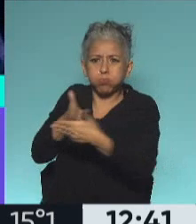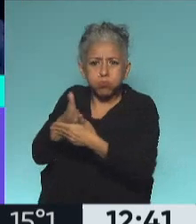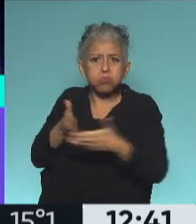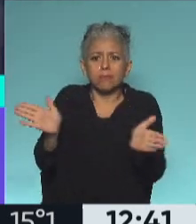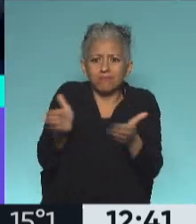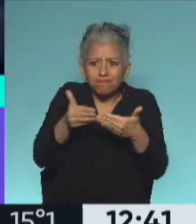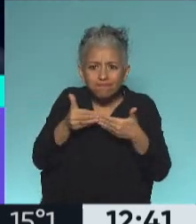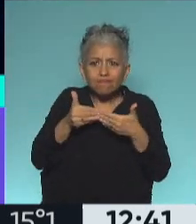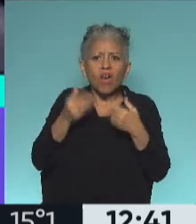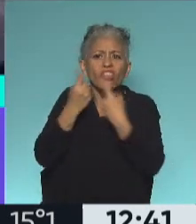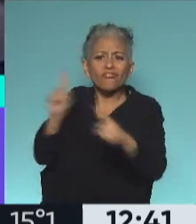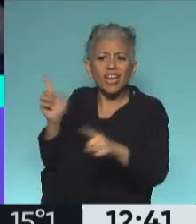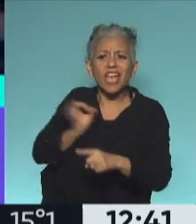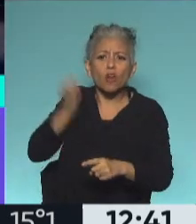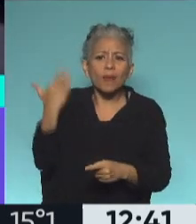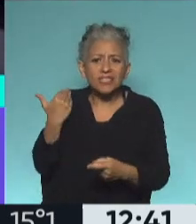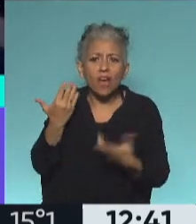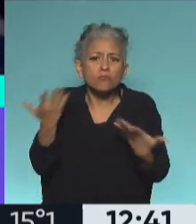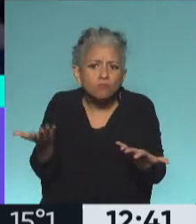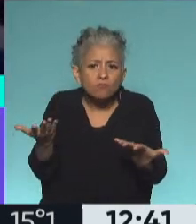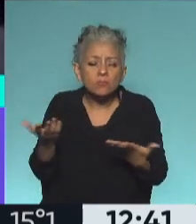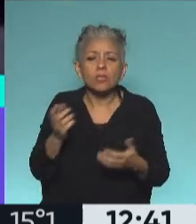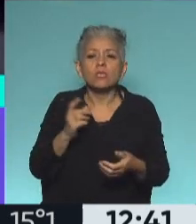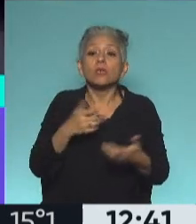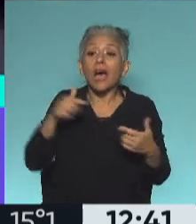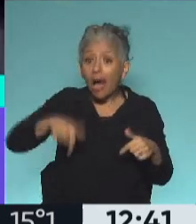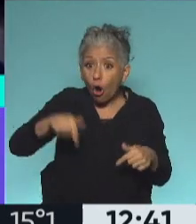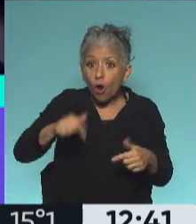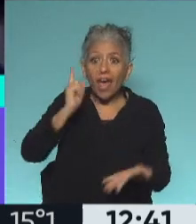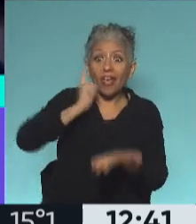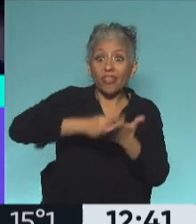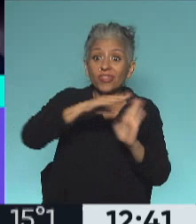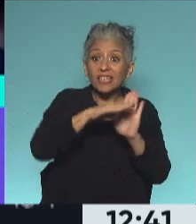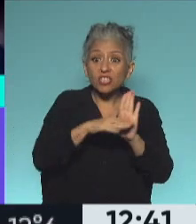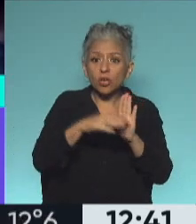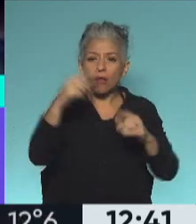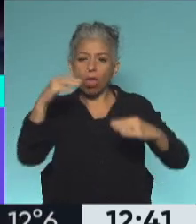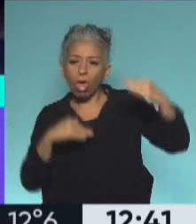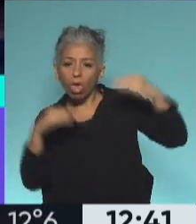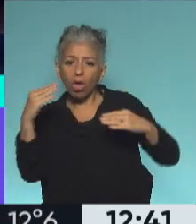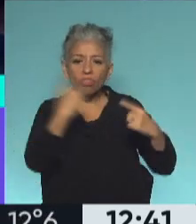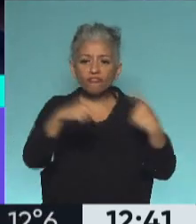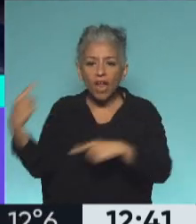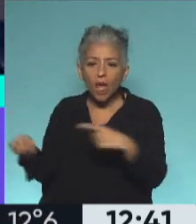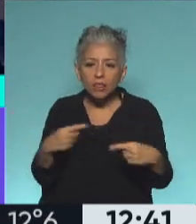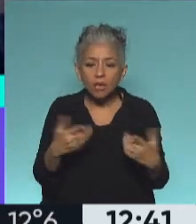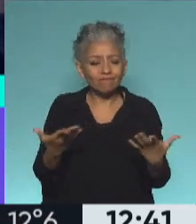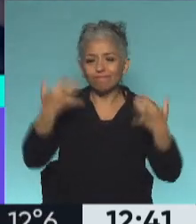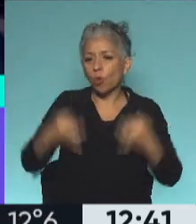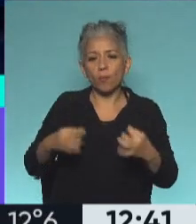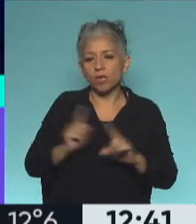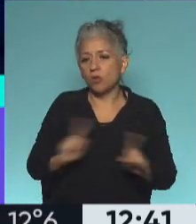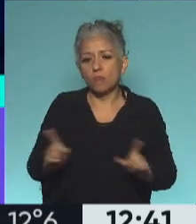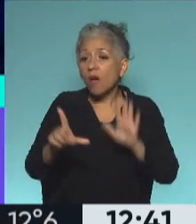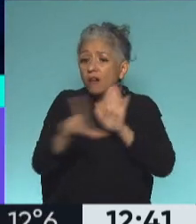Yo no creo, bueno, yo creo que justamente estas definiciones que se están tomando, como no son parejas, no son cumplibles. La ley pareja